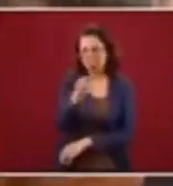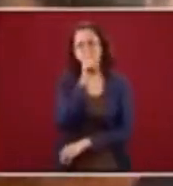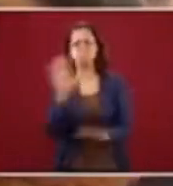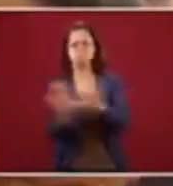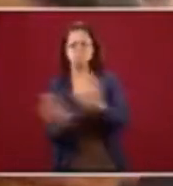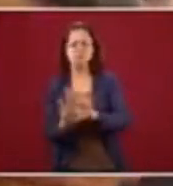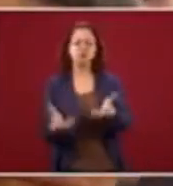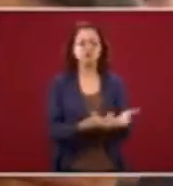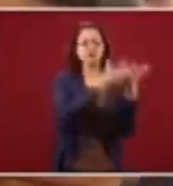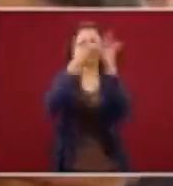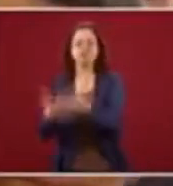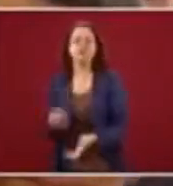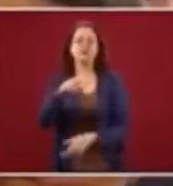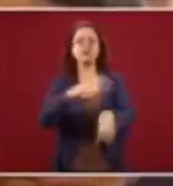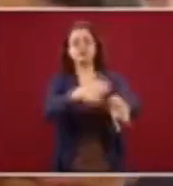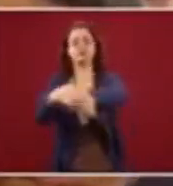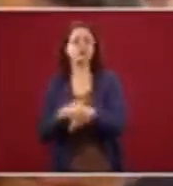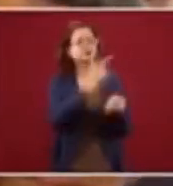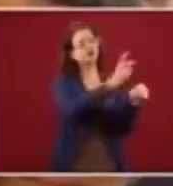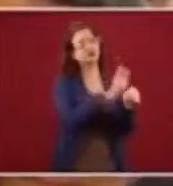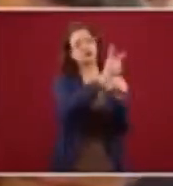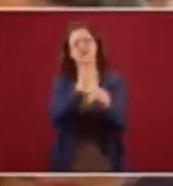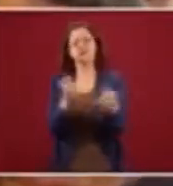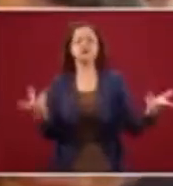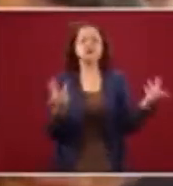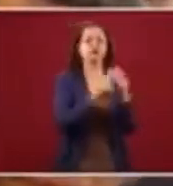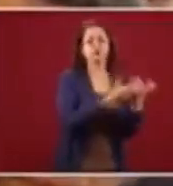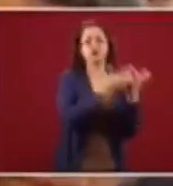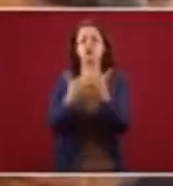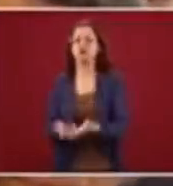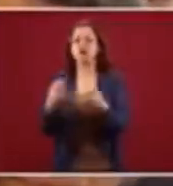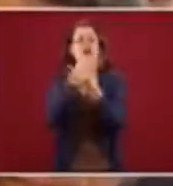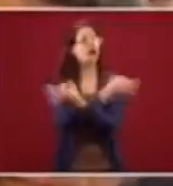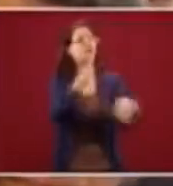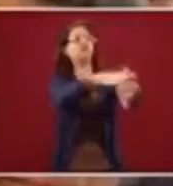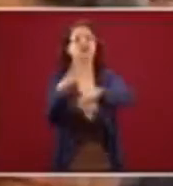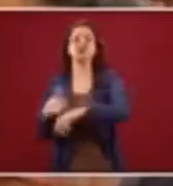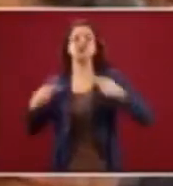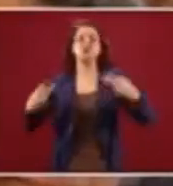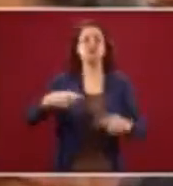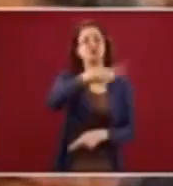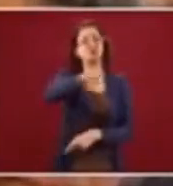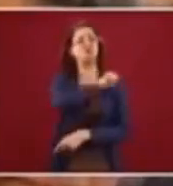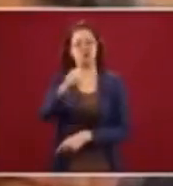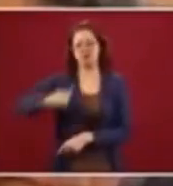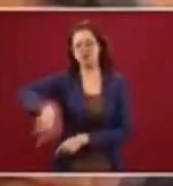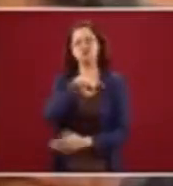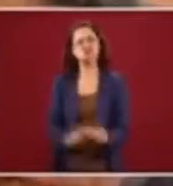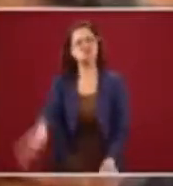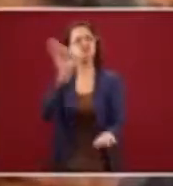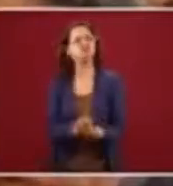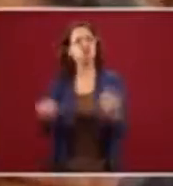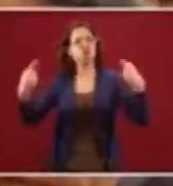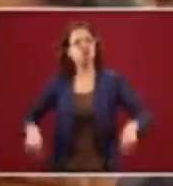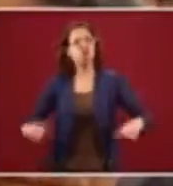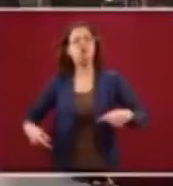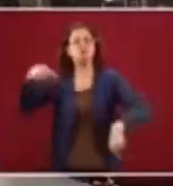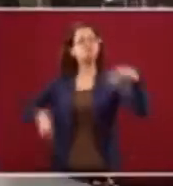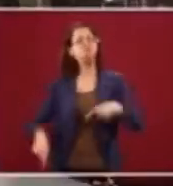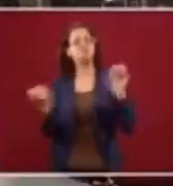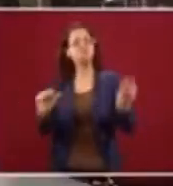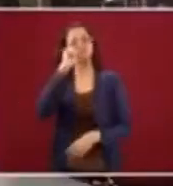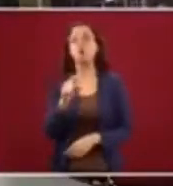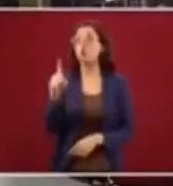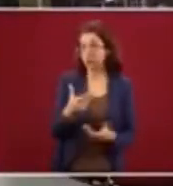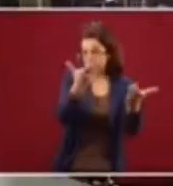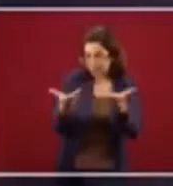convocatoria es a la población para que salgan y sea una forma de enfrentar a los delincuentes, de decirles que no van a ser, la población no va a ser amedrentada. ¿Los va a recibir? ¿Van a entrar a Palacio